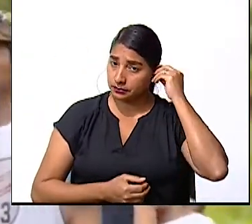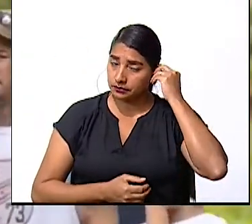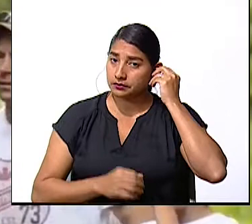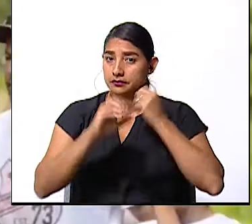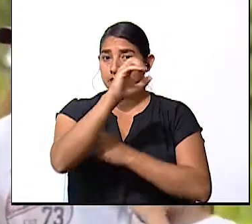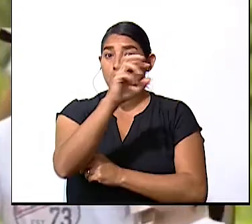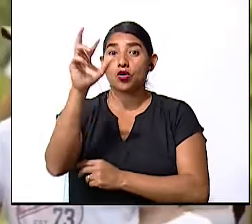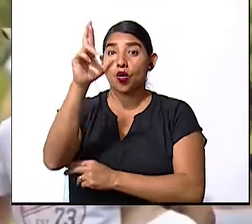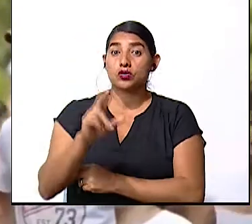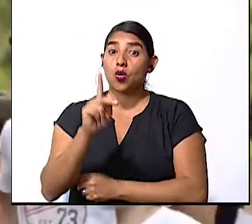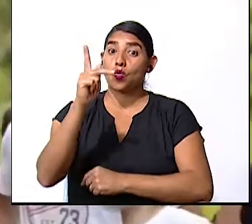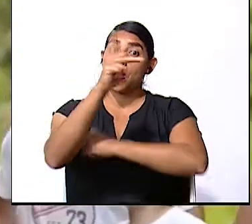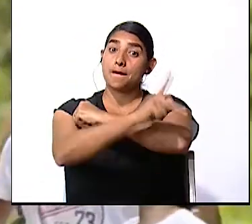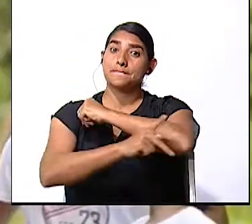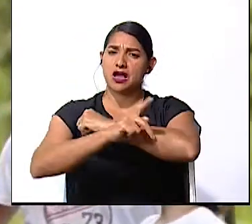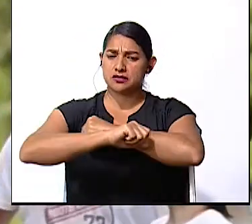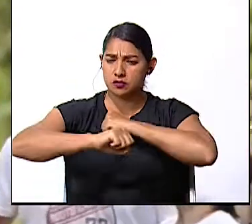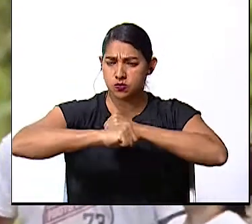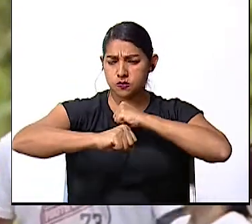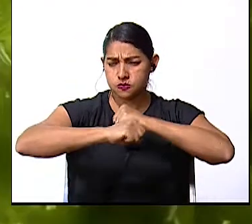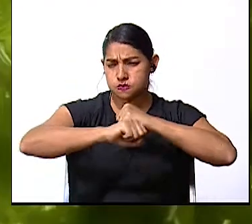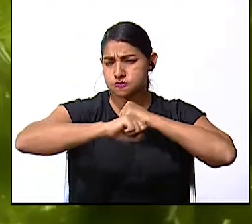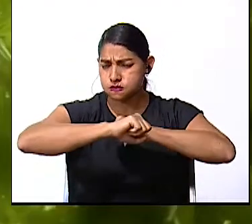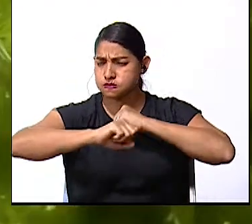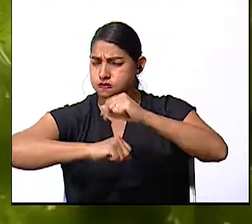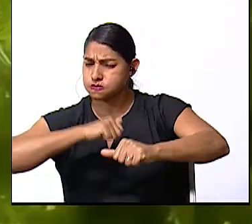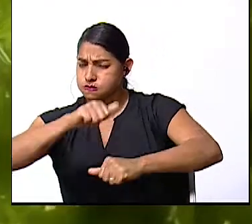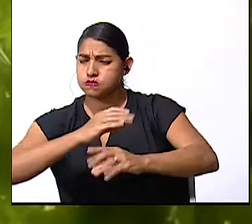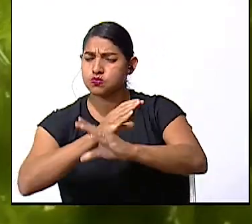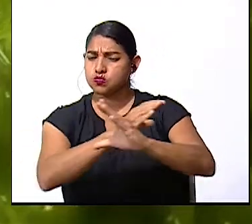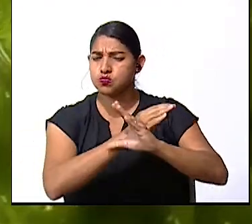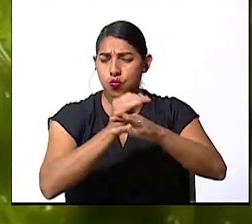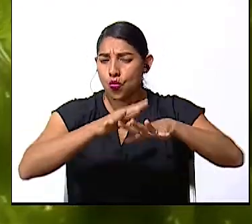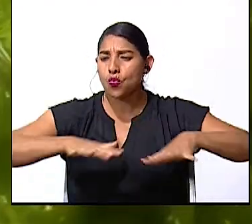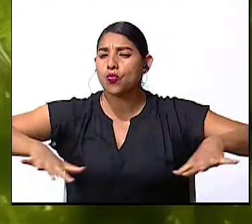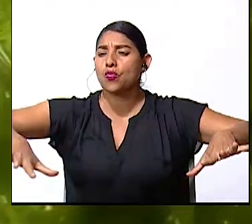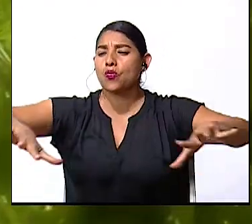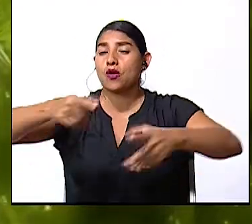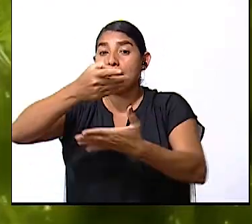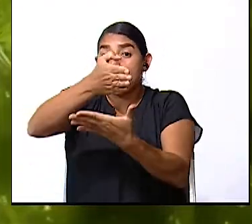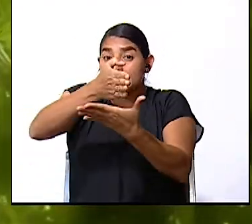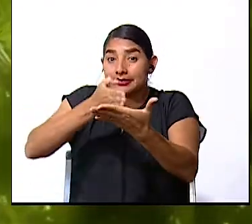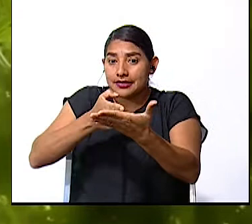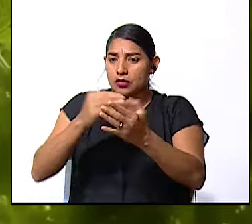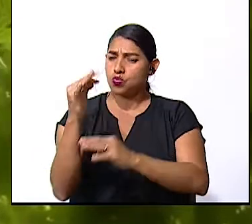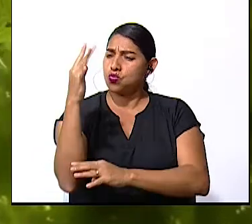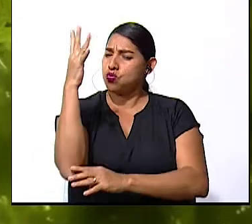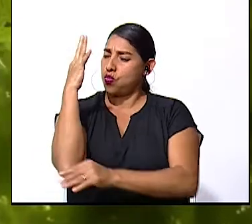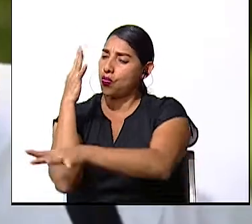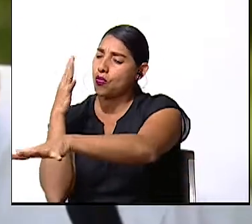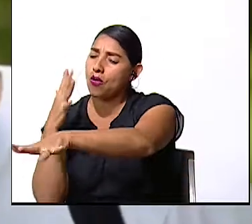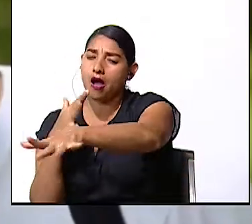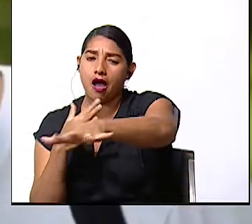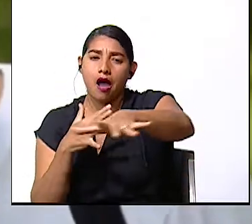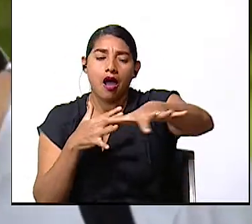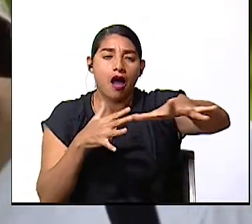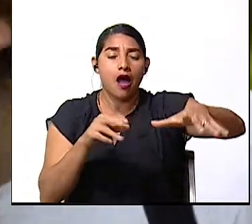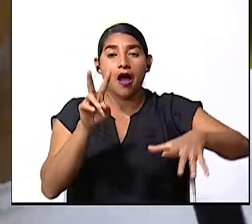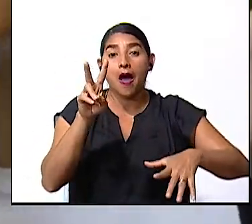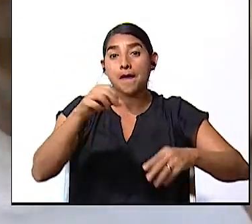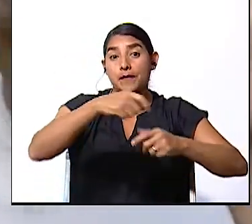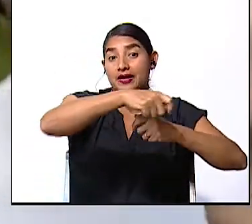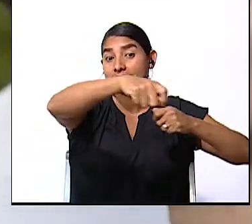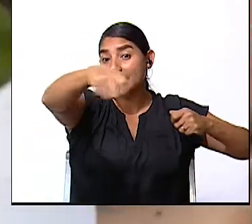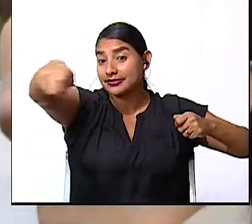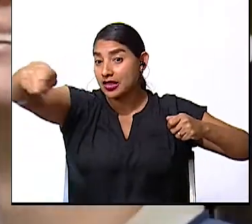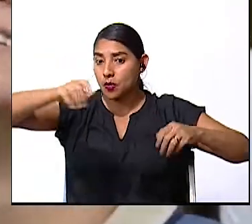Costa Rica es uno de los países pioneros en protección del medio ambiente. Más de la mitad de su territorio es boscoso y es uno de los 20 territorios con más